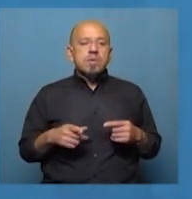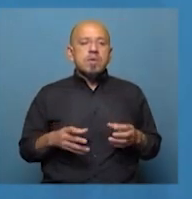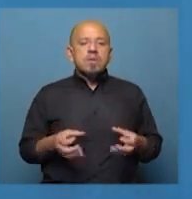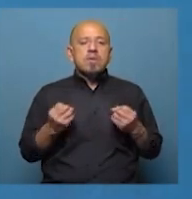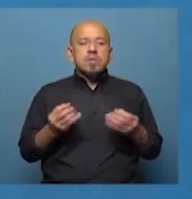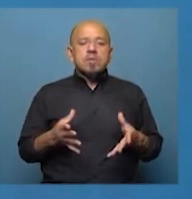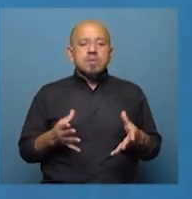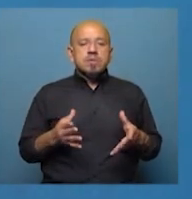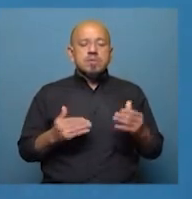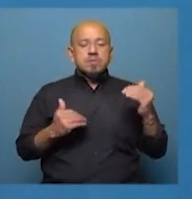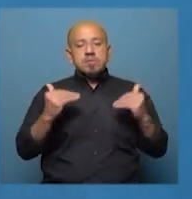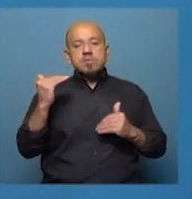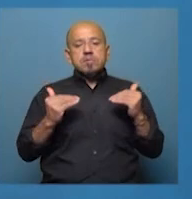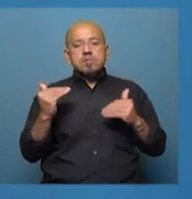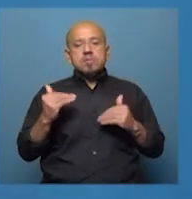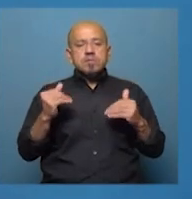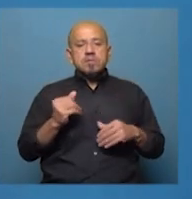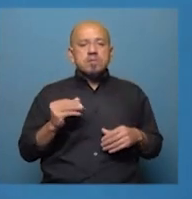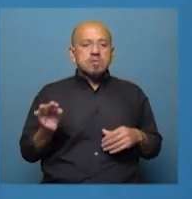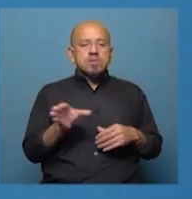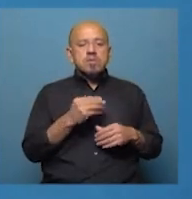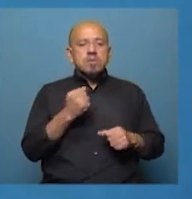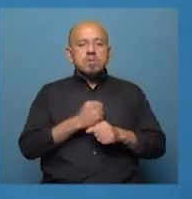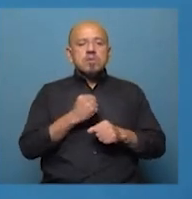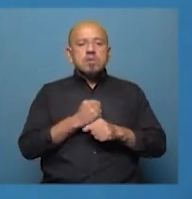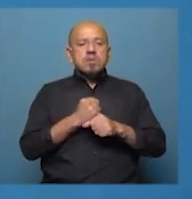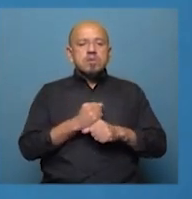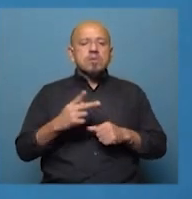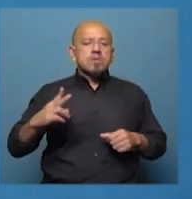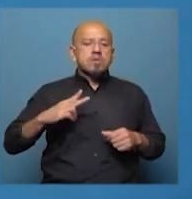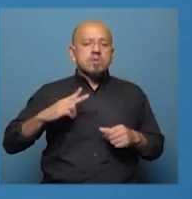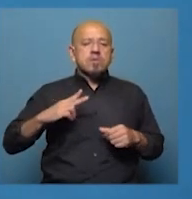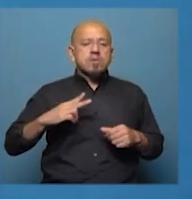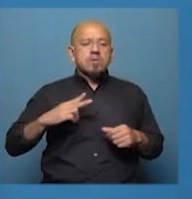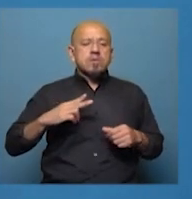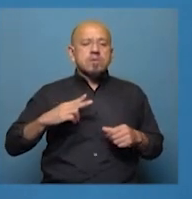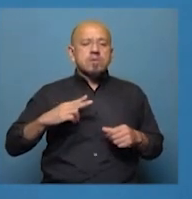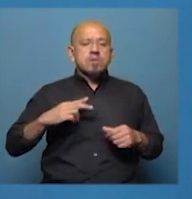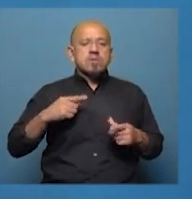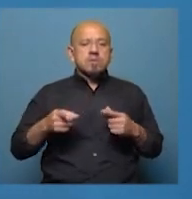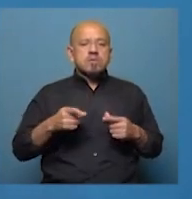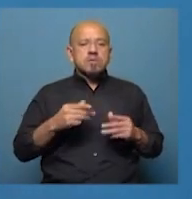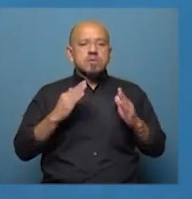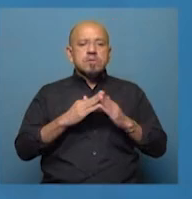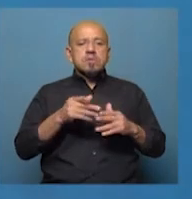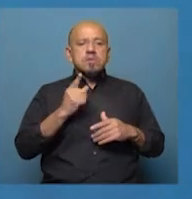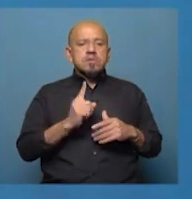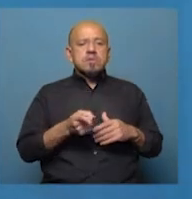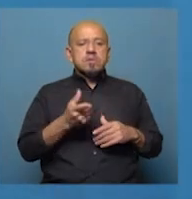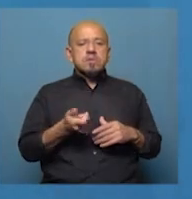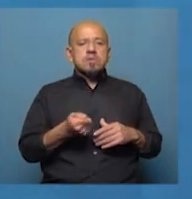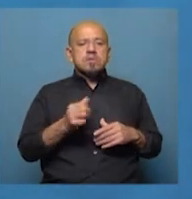genera esta desigualdad todos los trabajadores del sector privado entre ellos los trabajadores de casa Galicia han